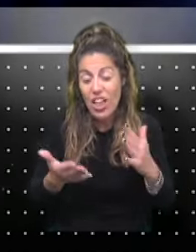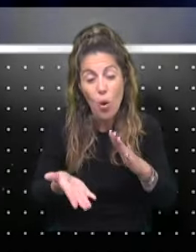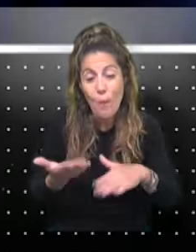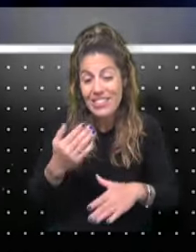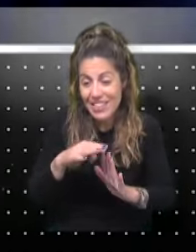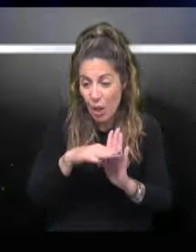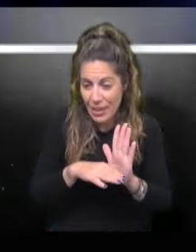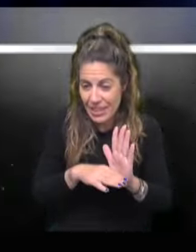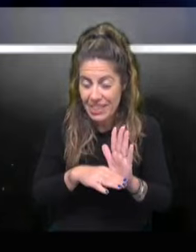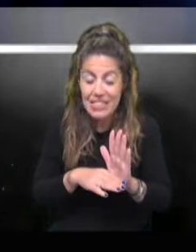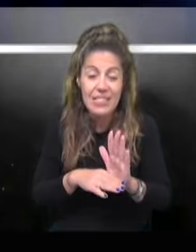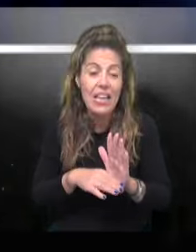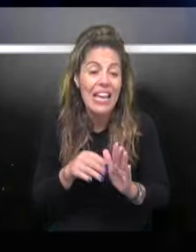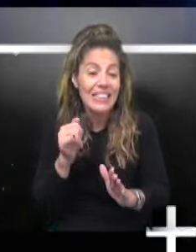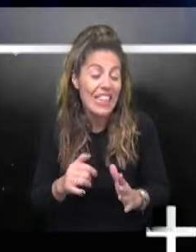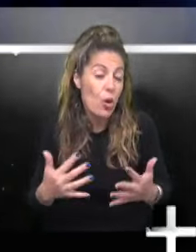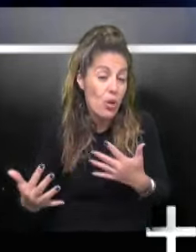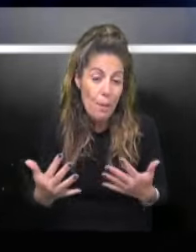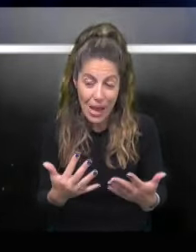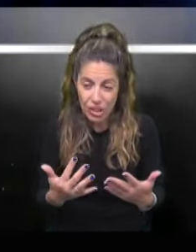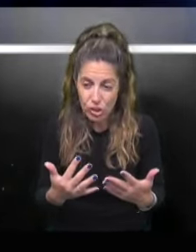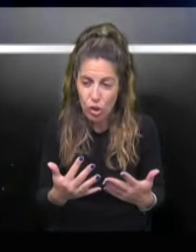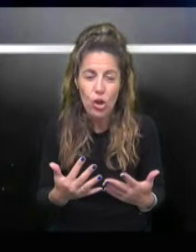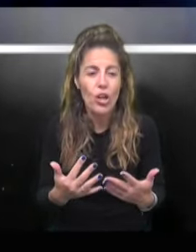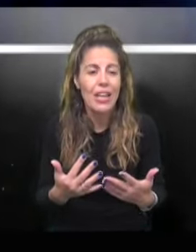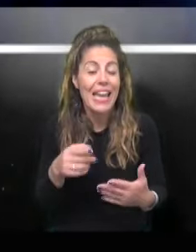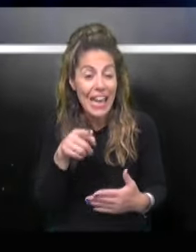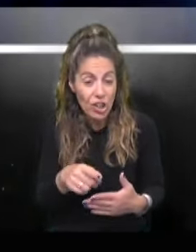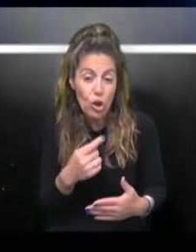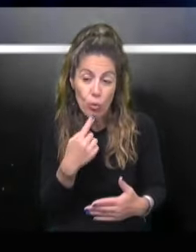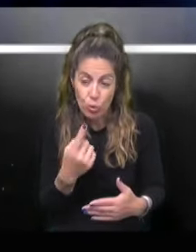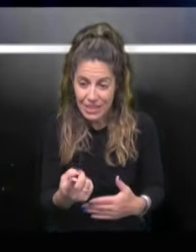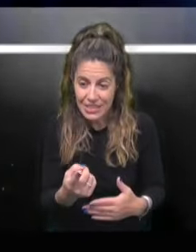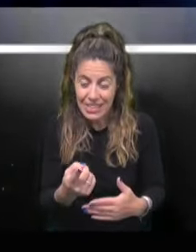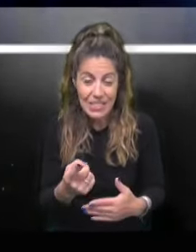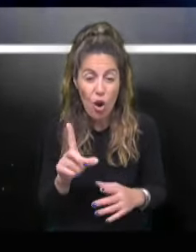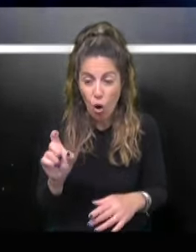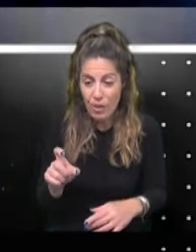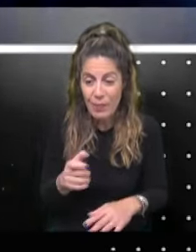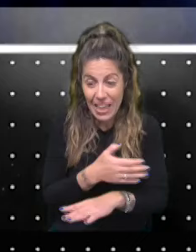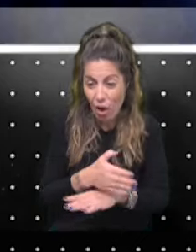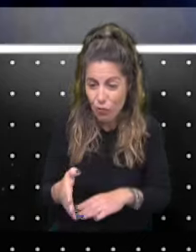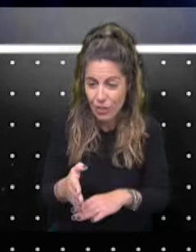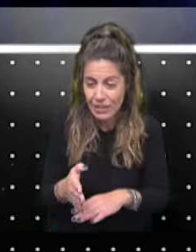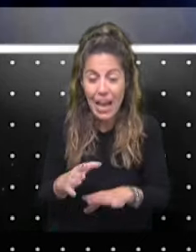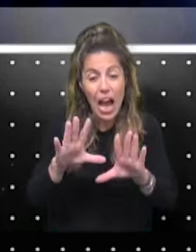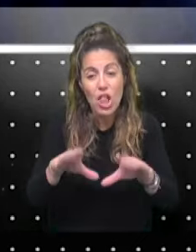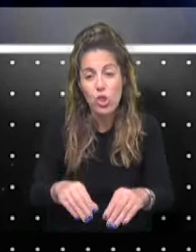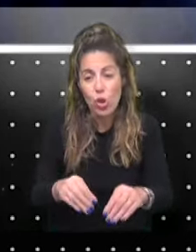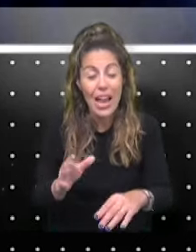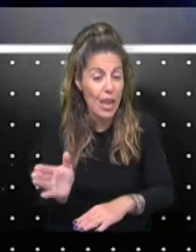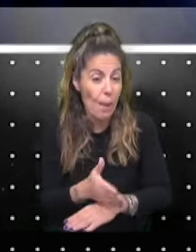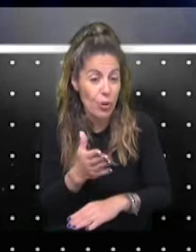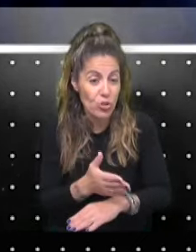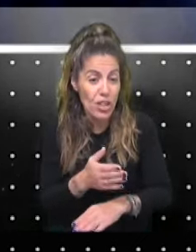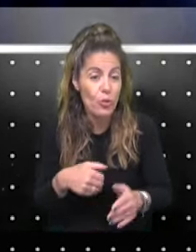medidas indudablemente tienen un impacto eh Y esto como usted decía obviamente afecta muchísimo a todas las producciones sobre